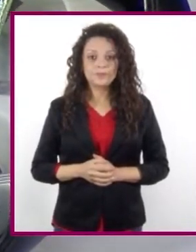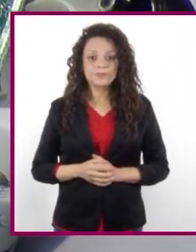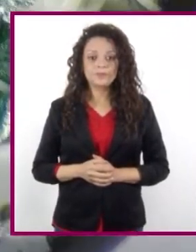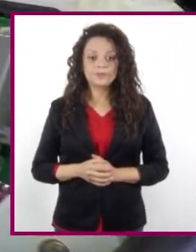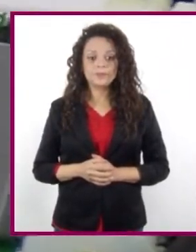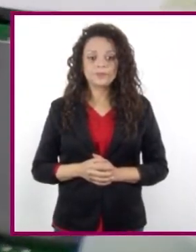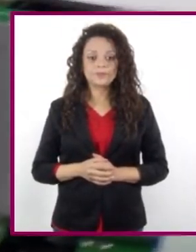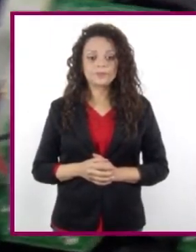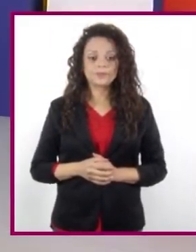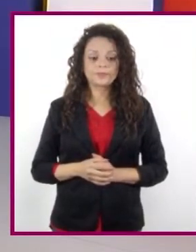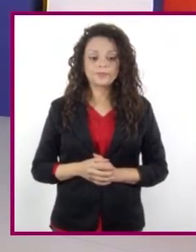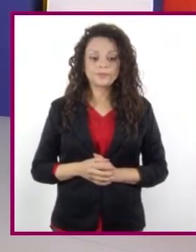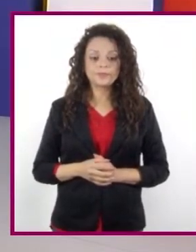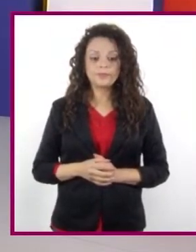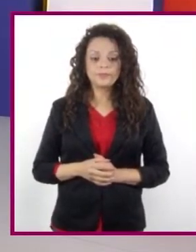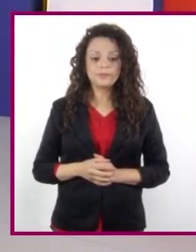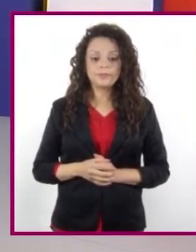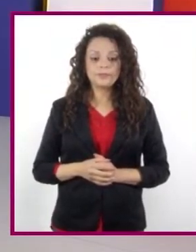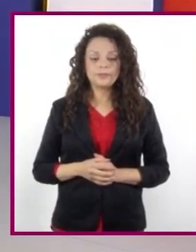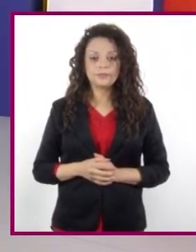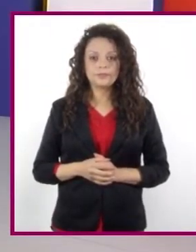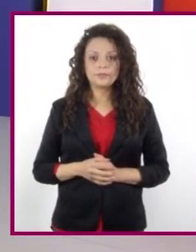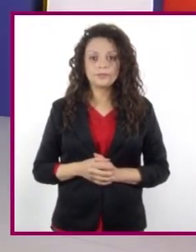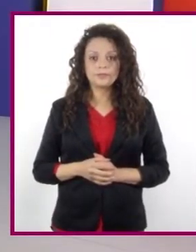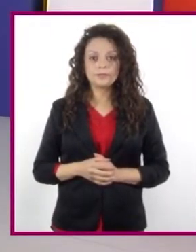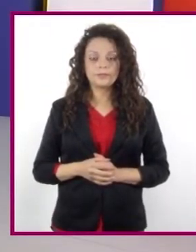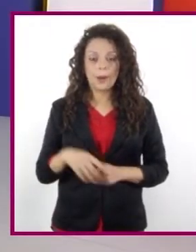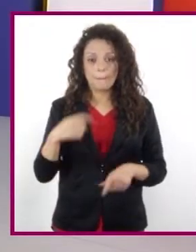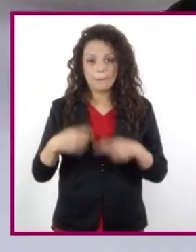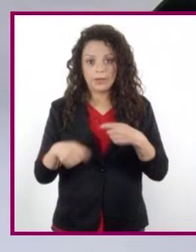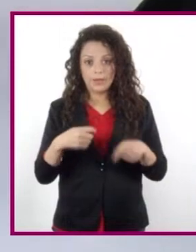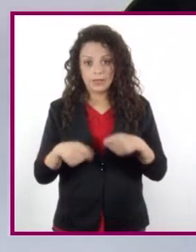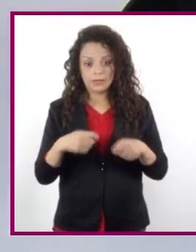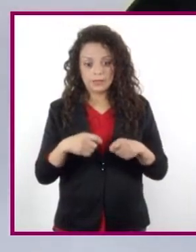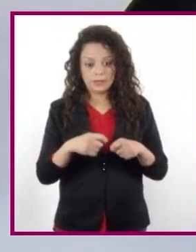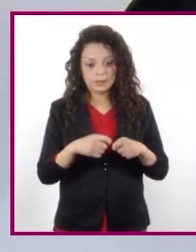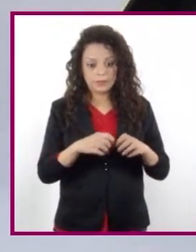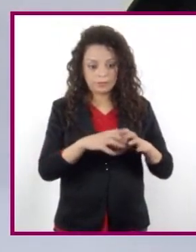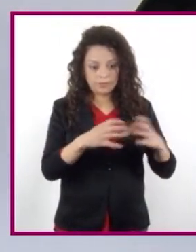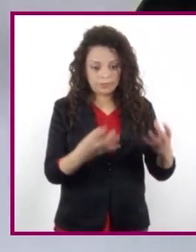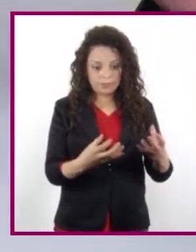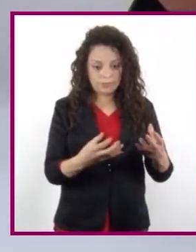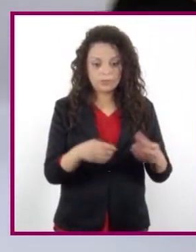Tenemos una parte de la carcasa, los botones,